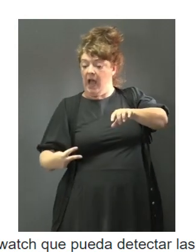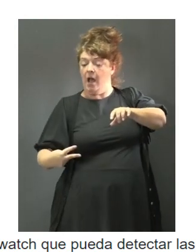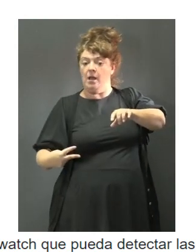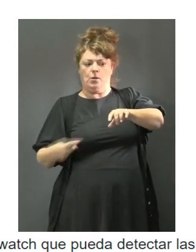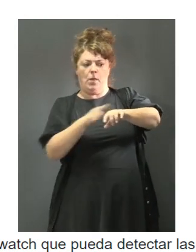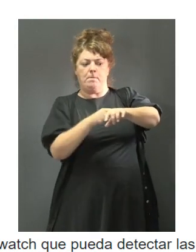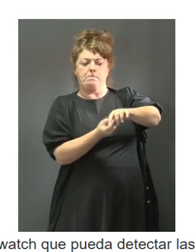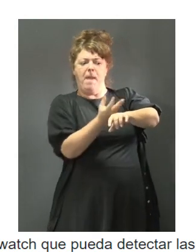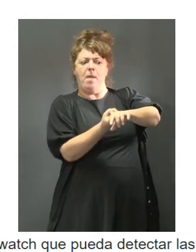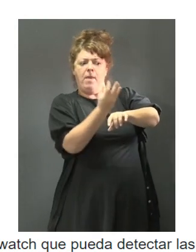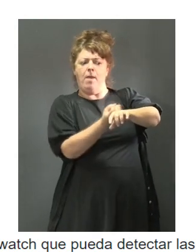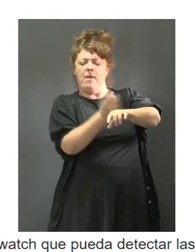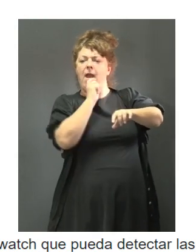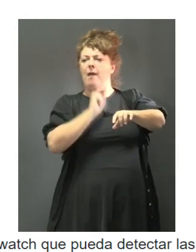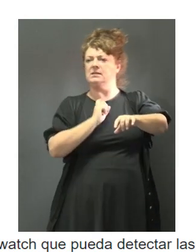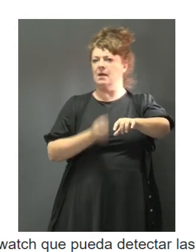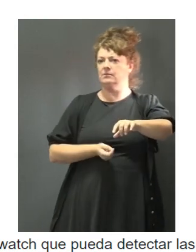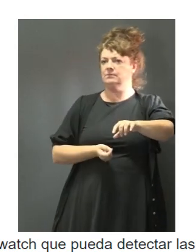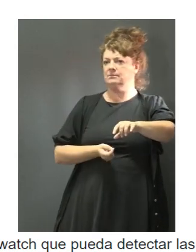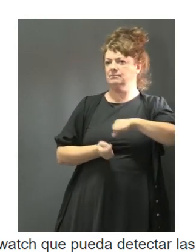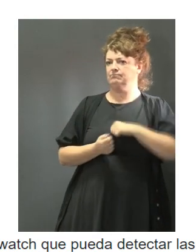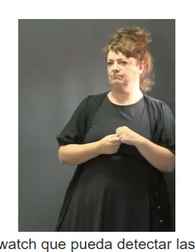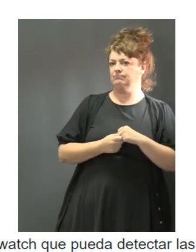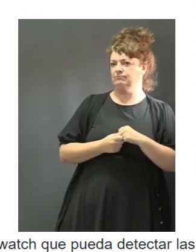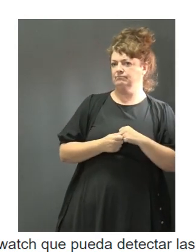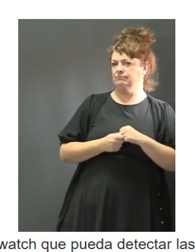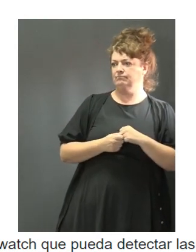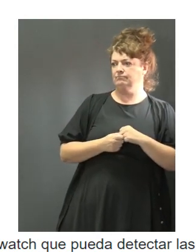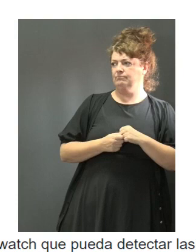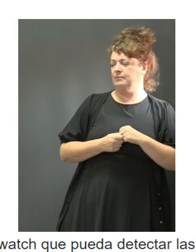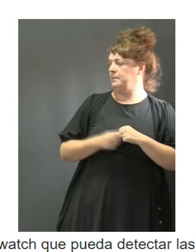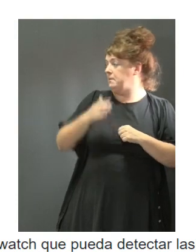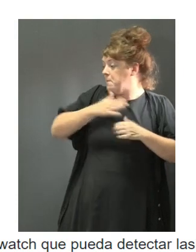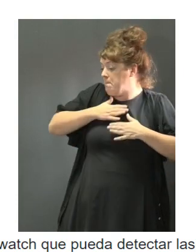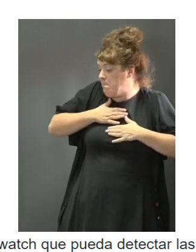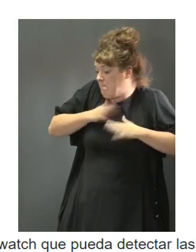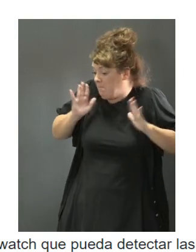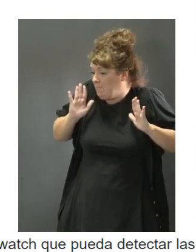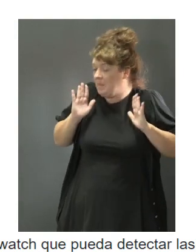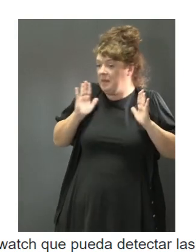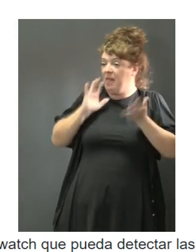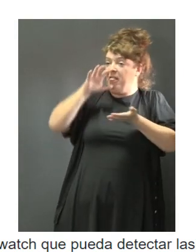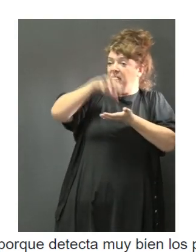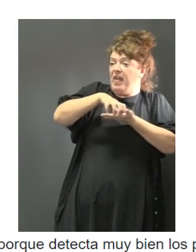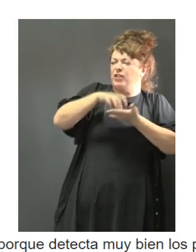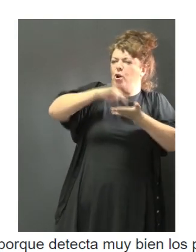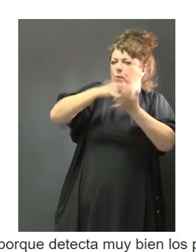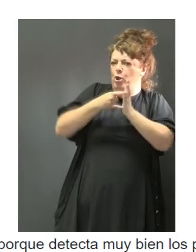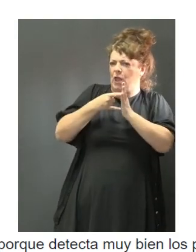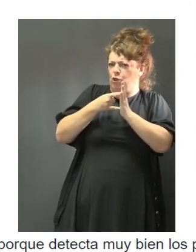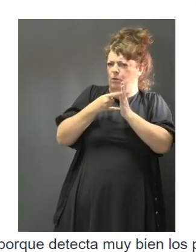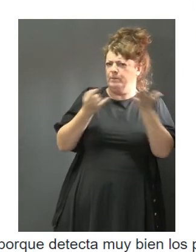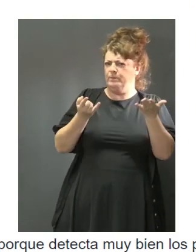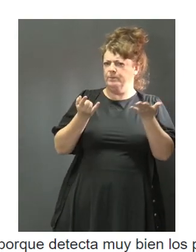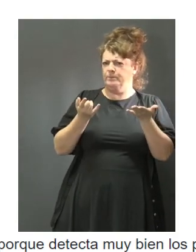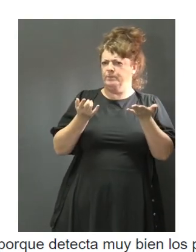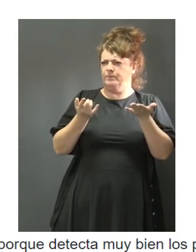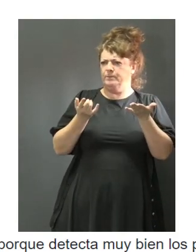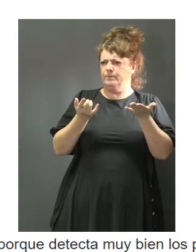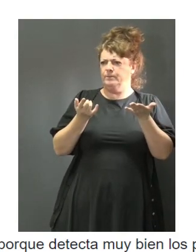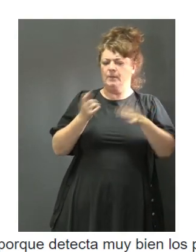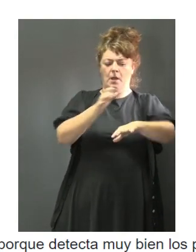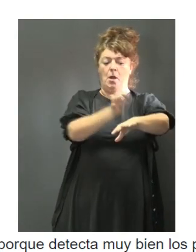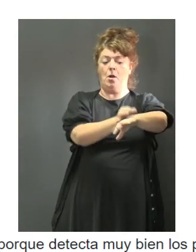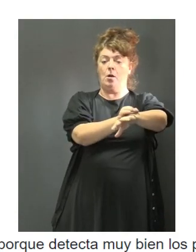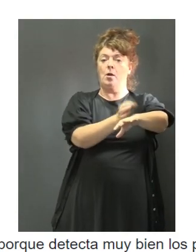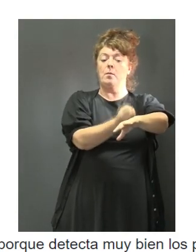alertar. ¿Qué pasa? A nosotros nos ha pasado en algún proyecto que